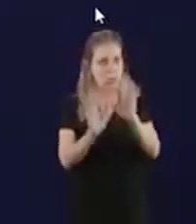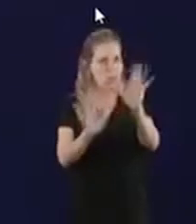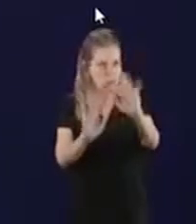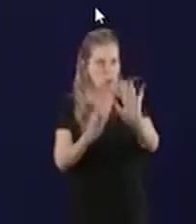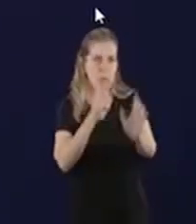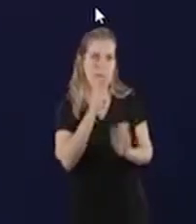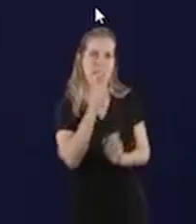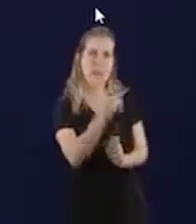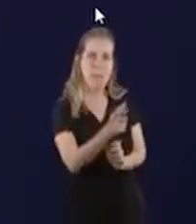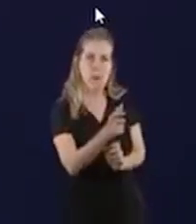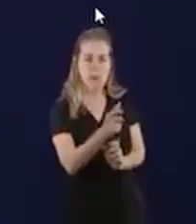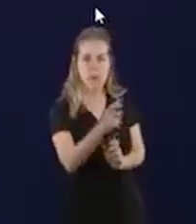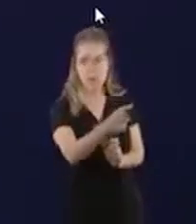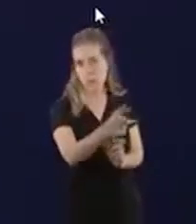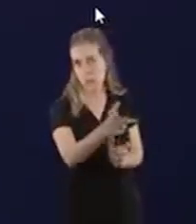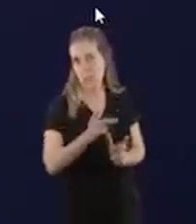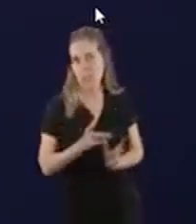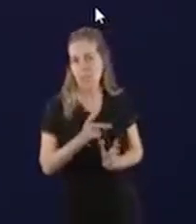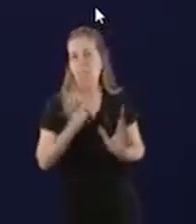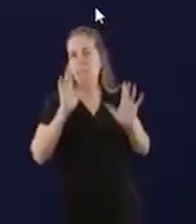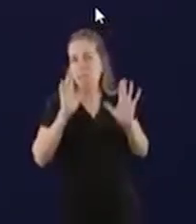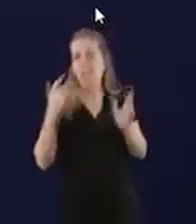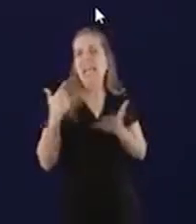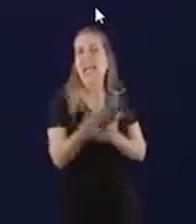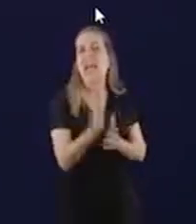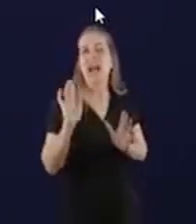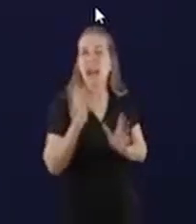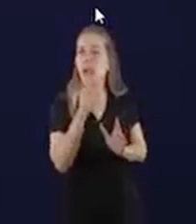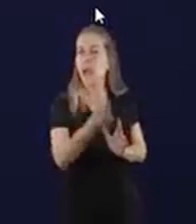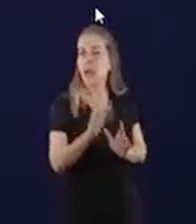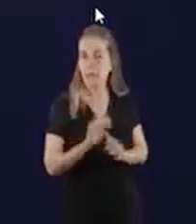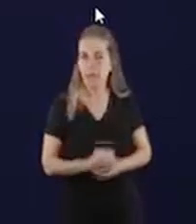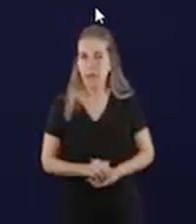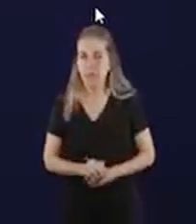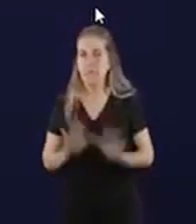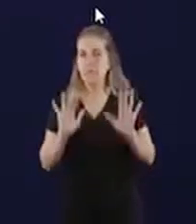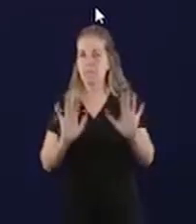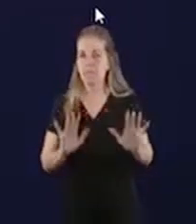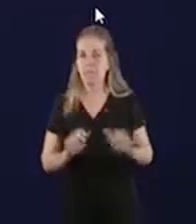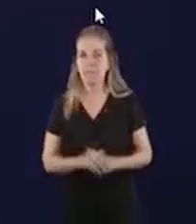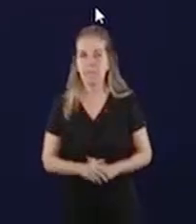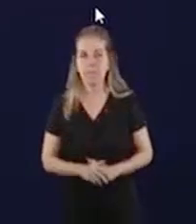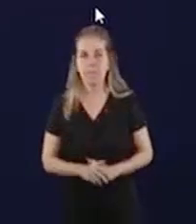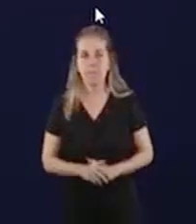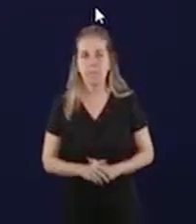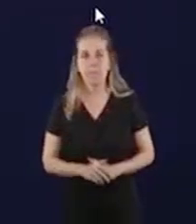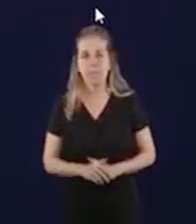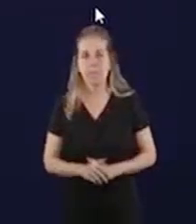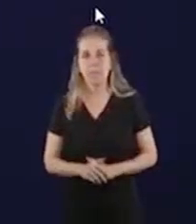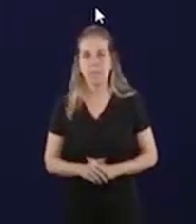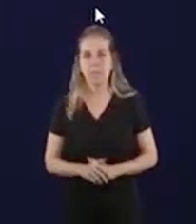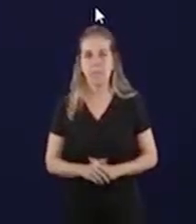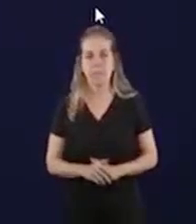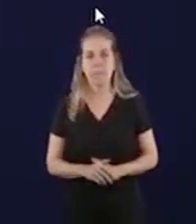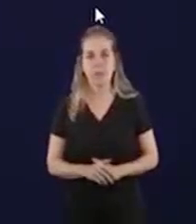contestarte dentro de lo dentro de lo genérico e a ver el lo